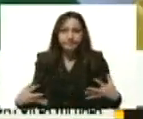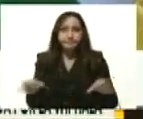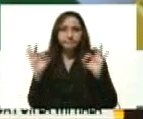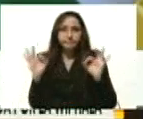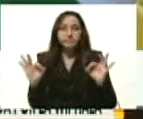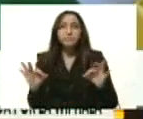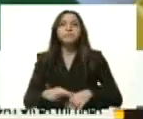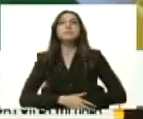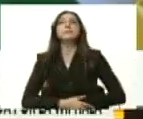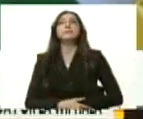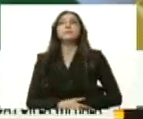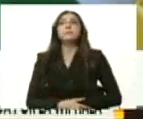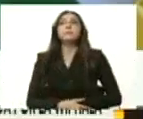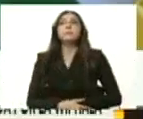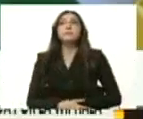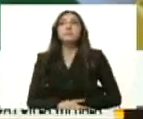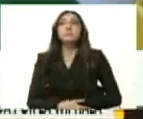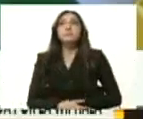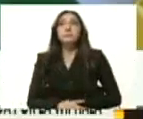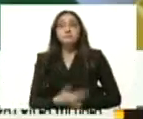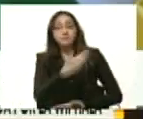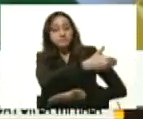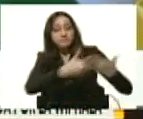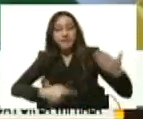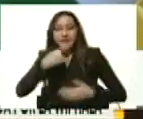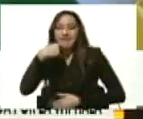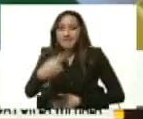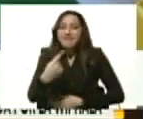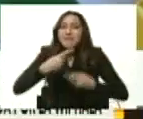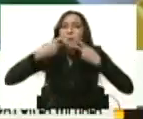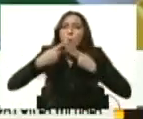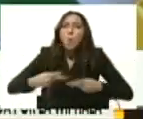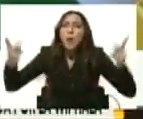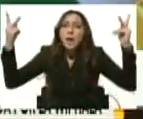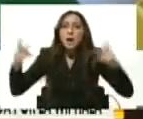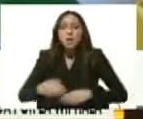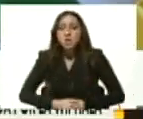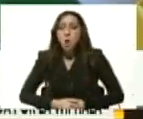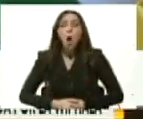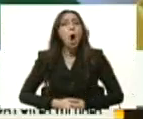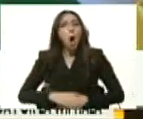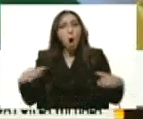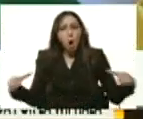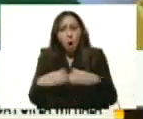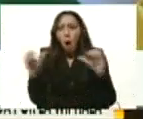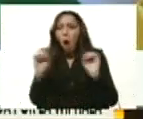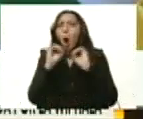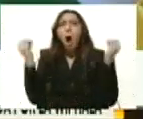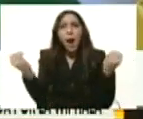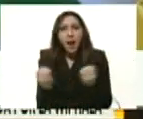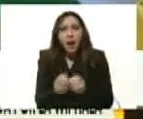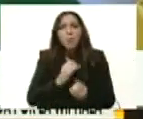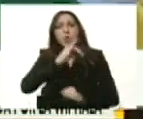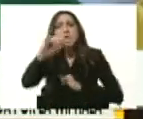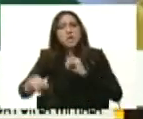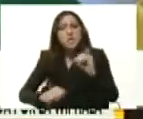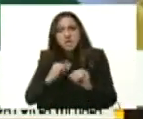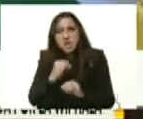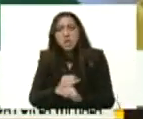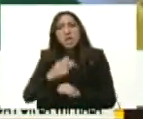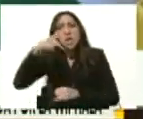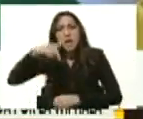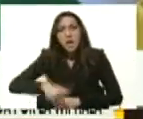comillas. Desde su publicación, organismos internacionales y organizaciones de la sociedad